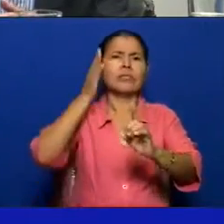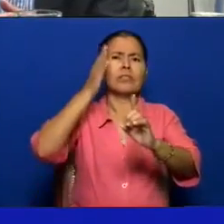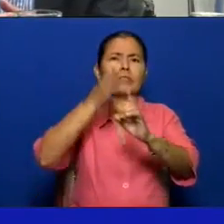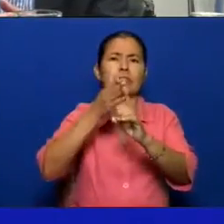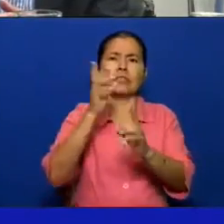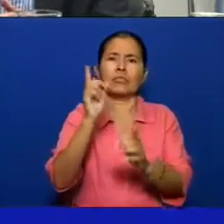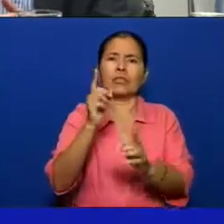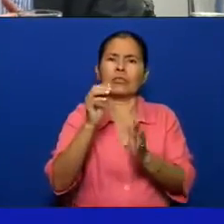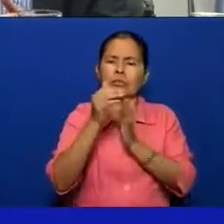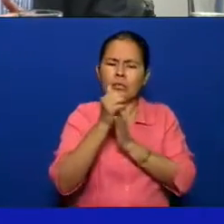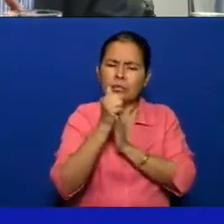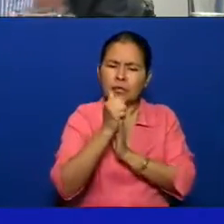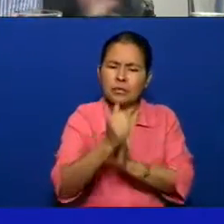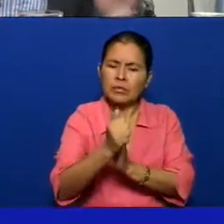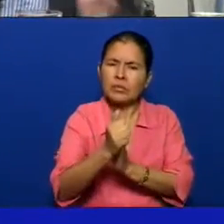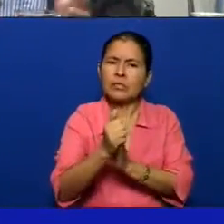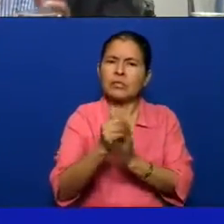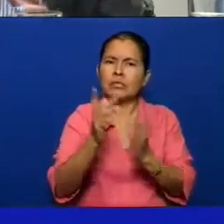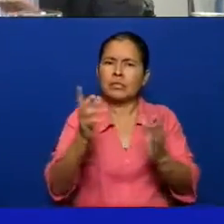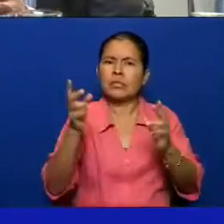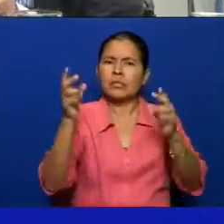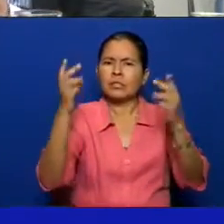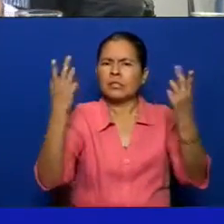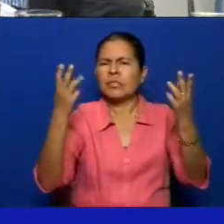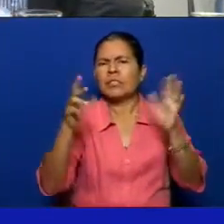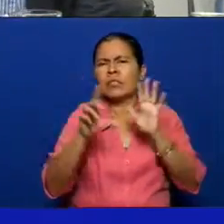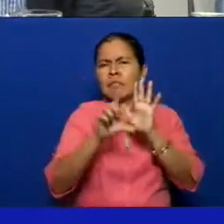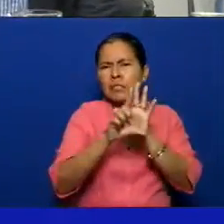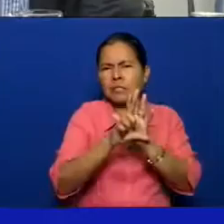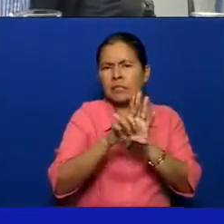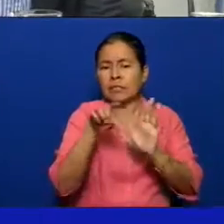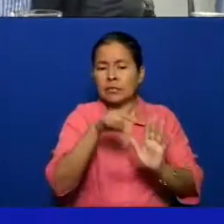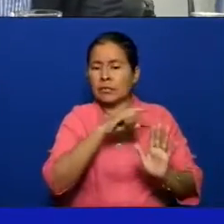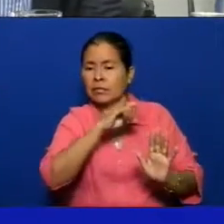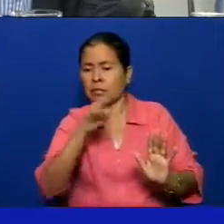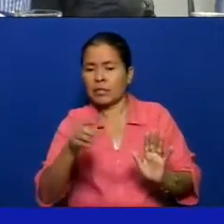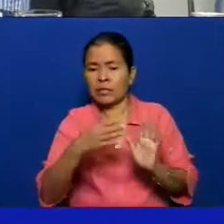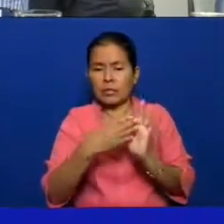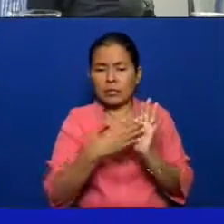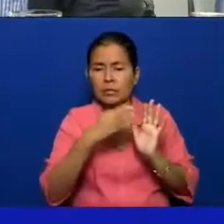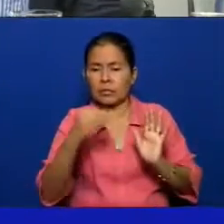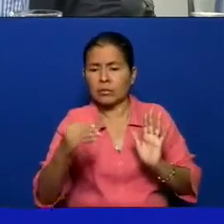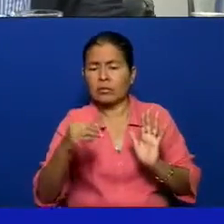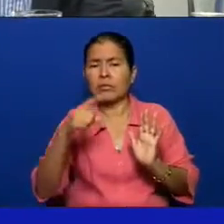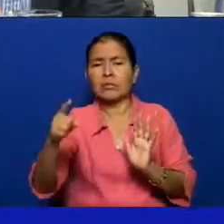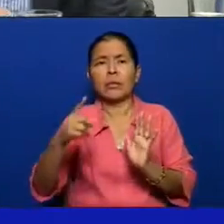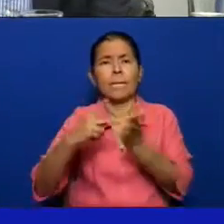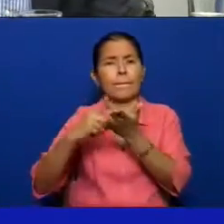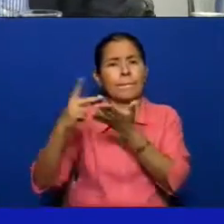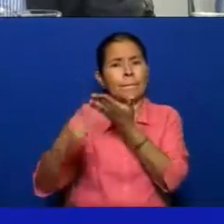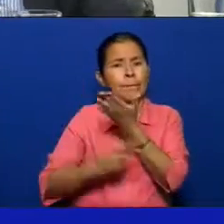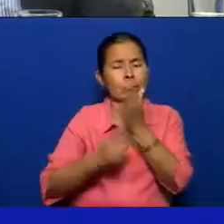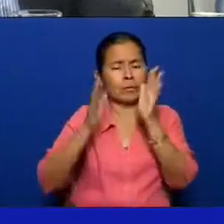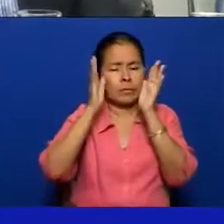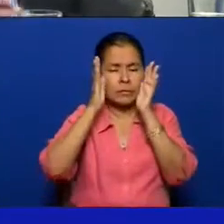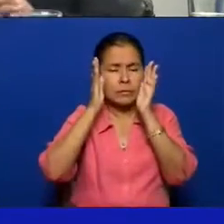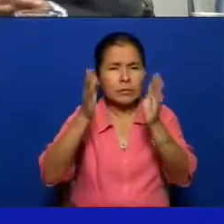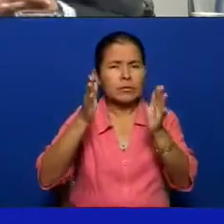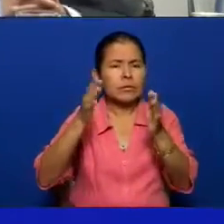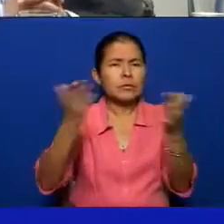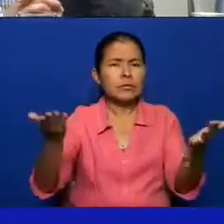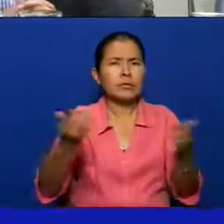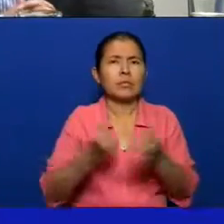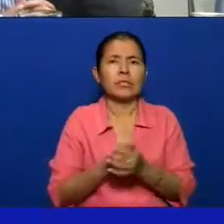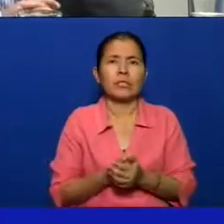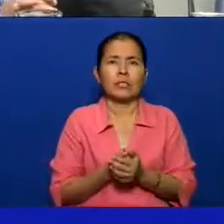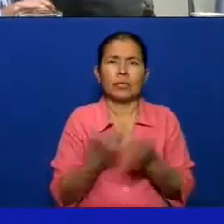violencia. Pero el tema del marco legal y la traducción a programas sociales y cero impunidad es clave. ¿Cómo ve